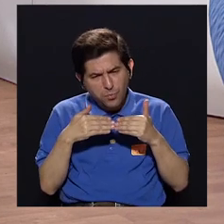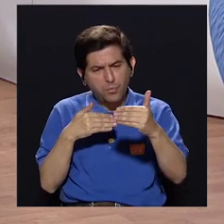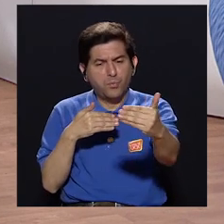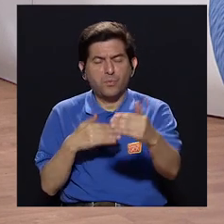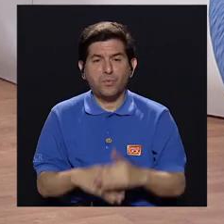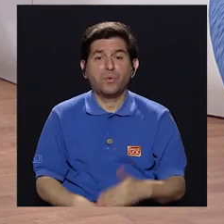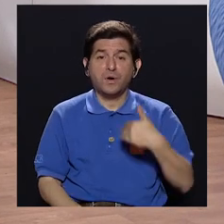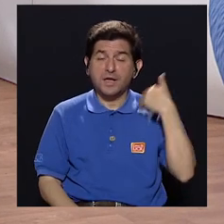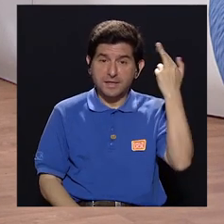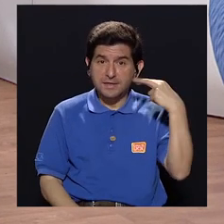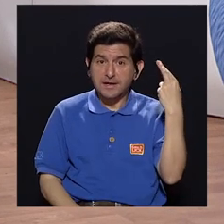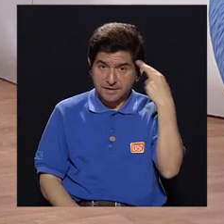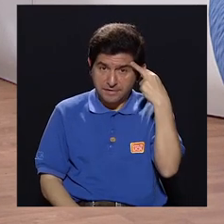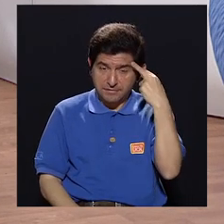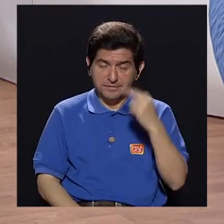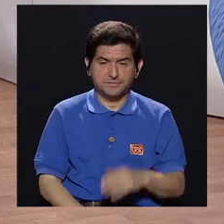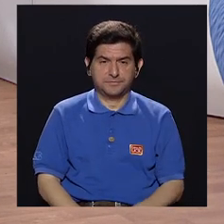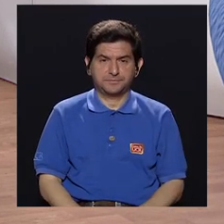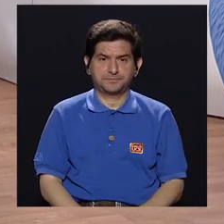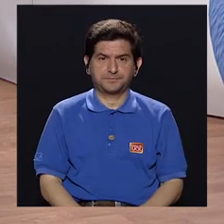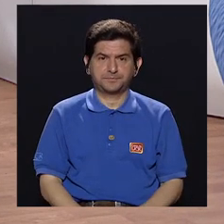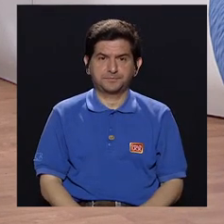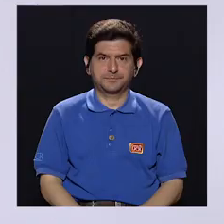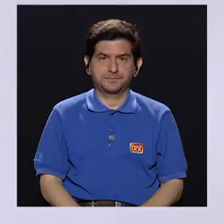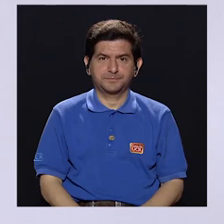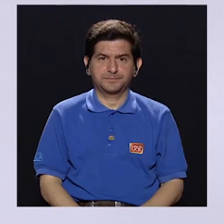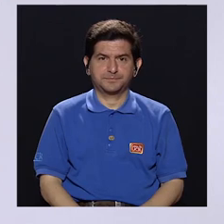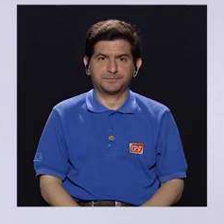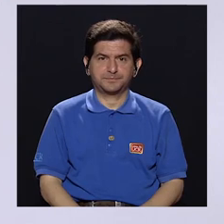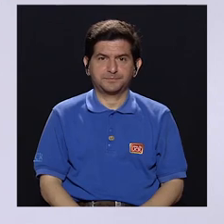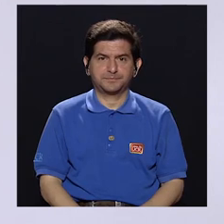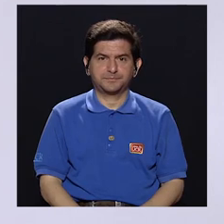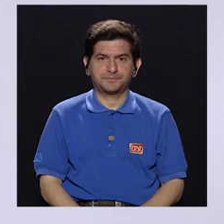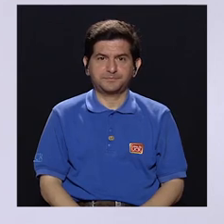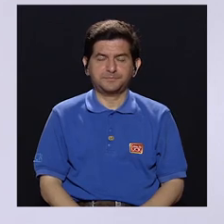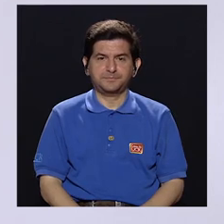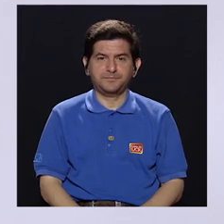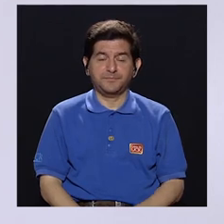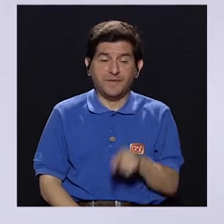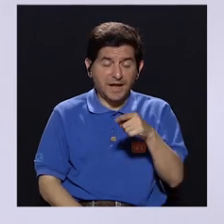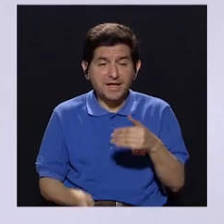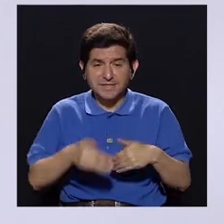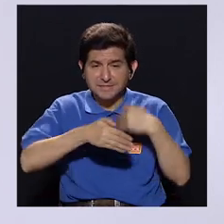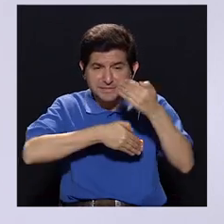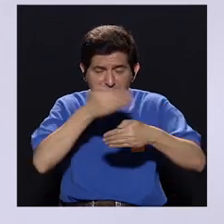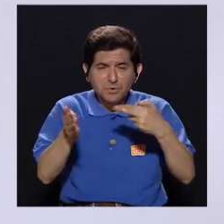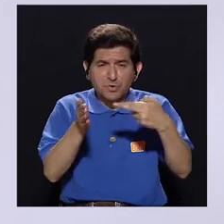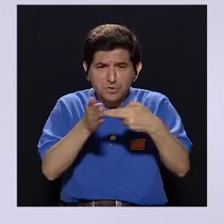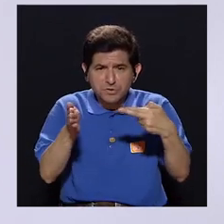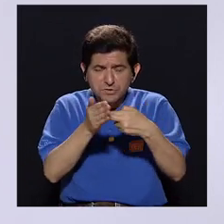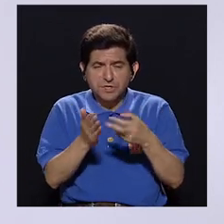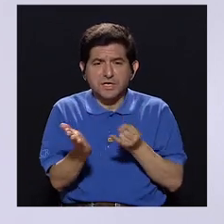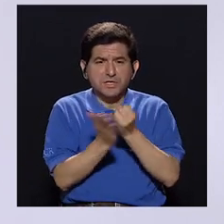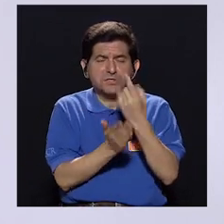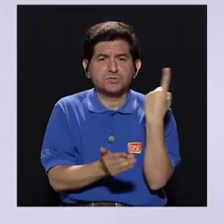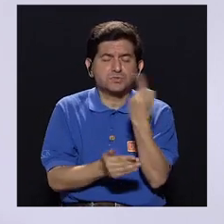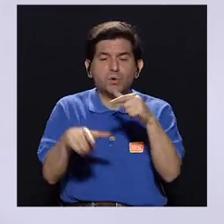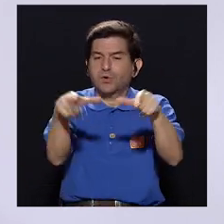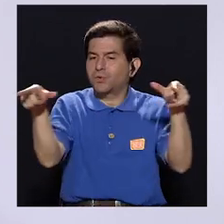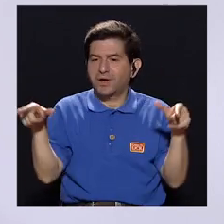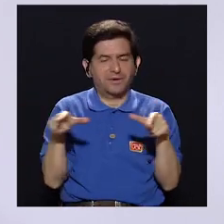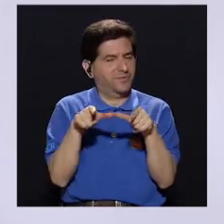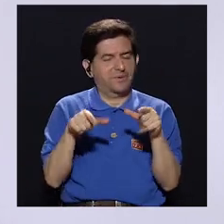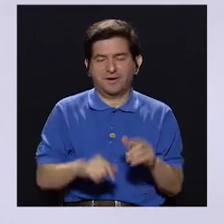y eso tiene una razón de ser Gustavo el la polinización es una investigación que solo puedes hacer in